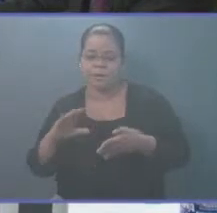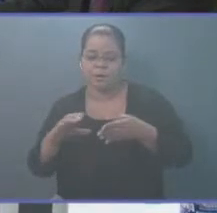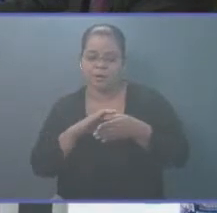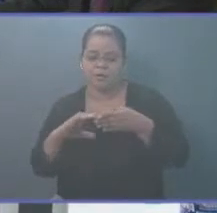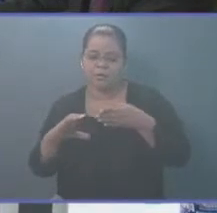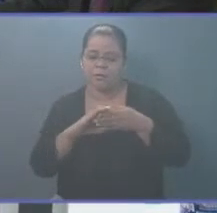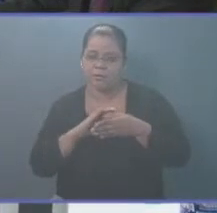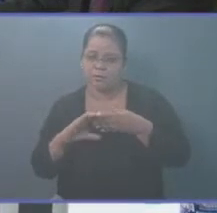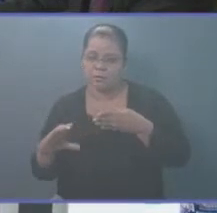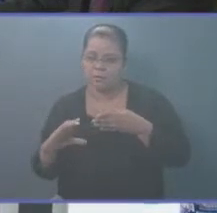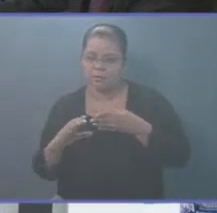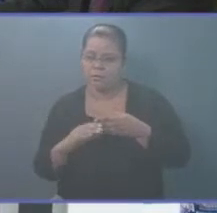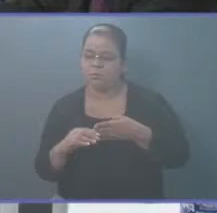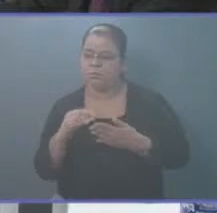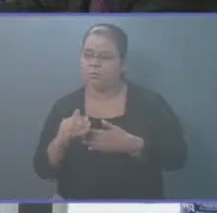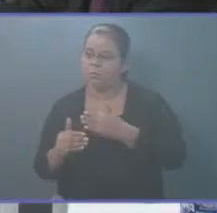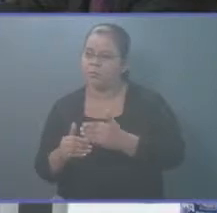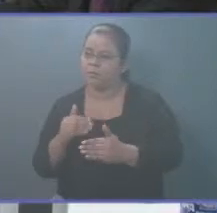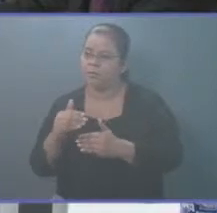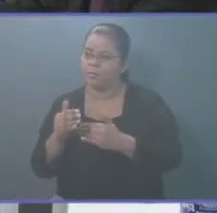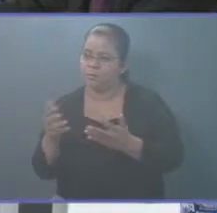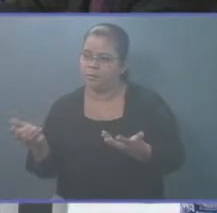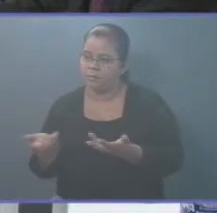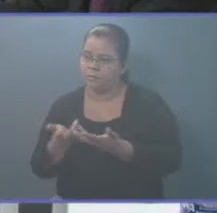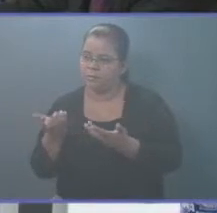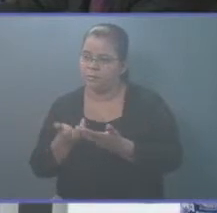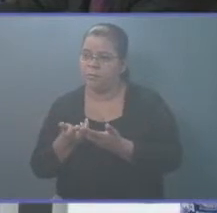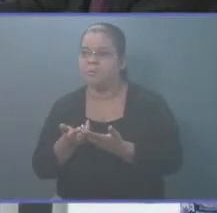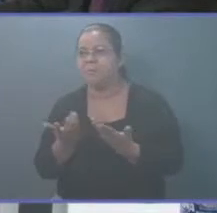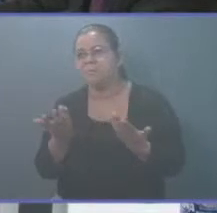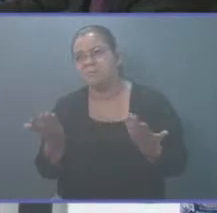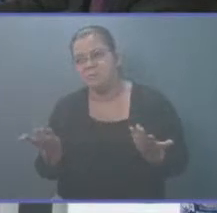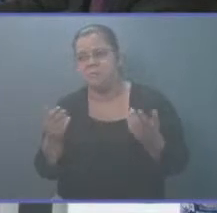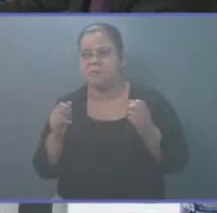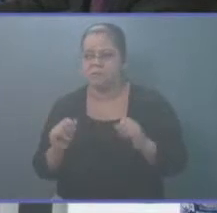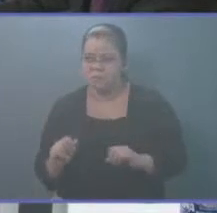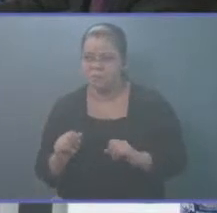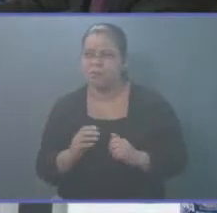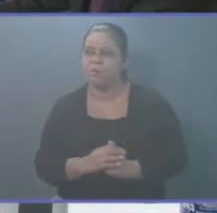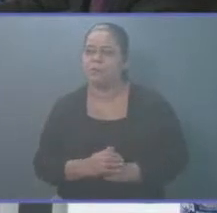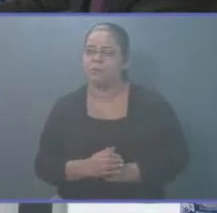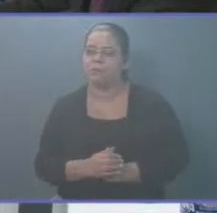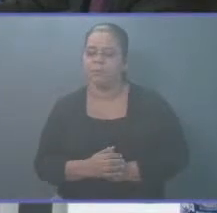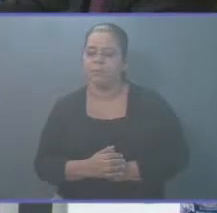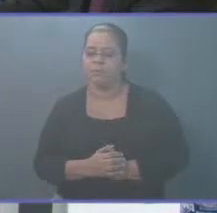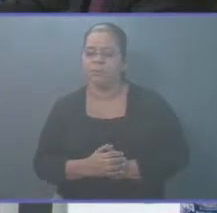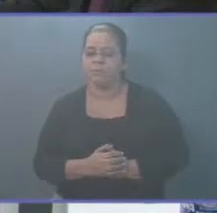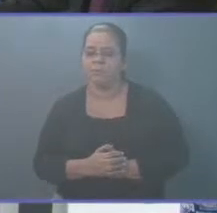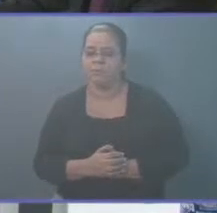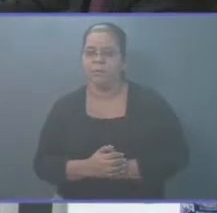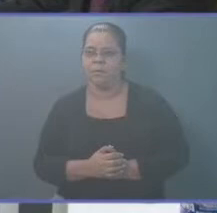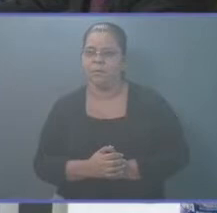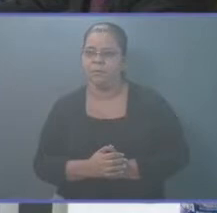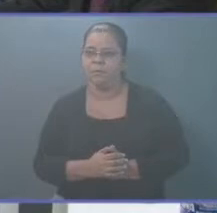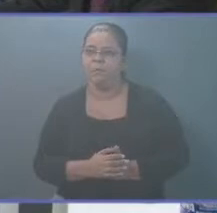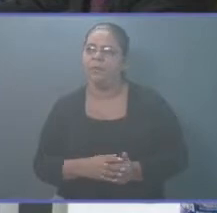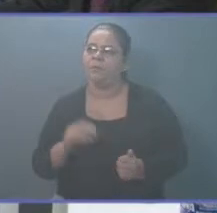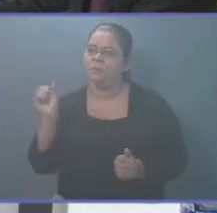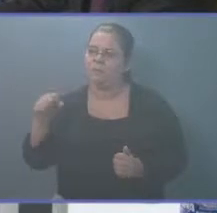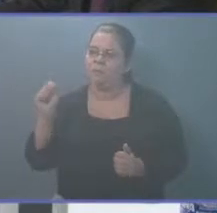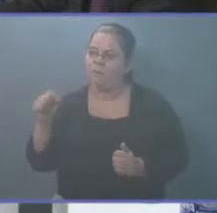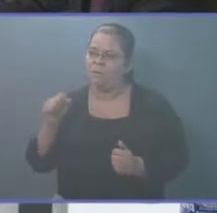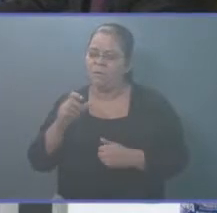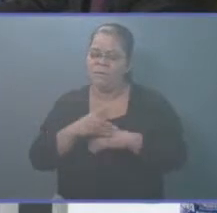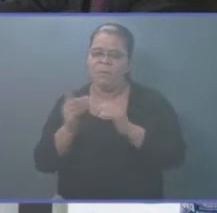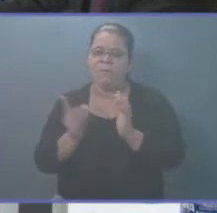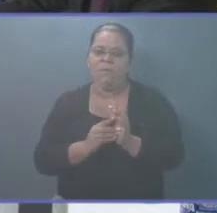una investigación o un procedimiento que bien podría ser en flagrancia también. Sí. Bien, antes de la palabra al